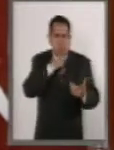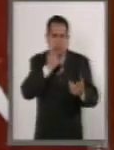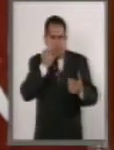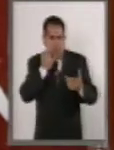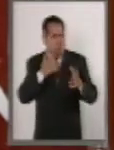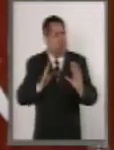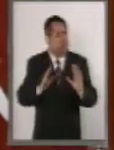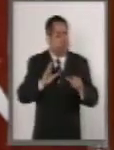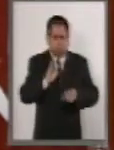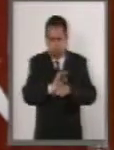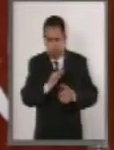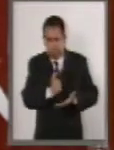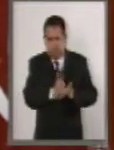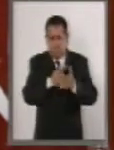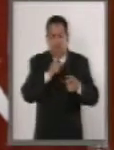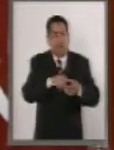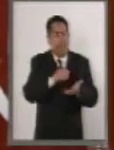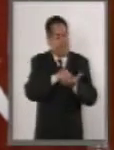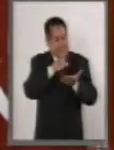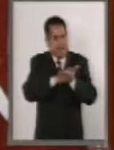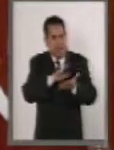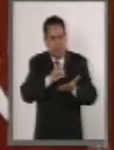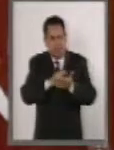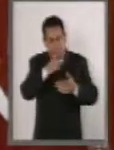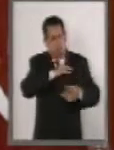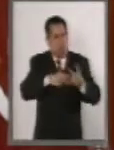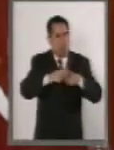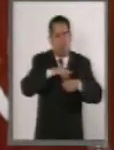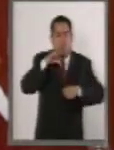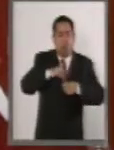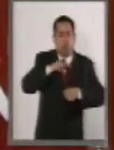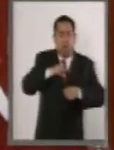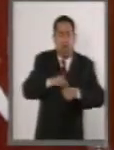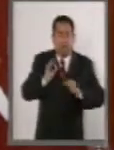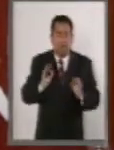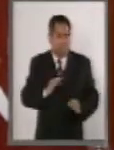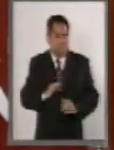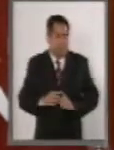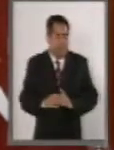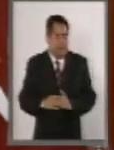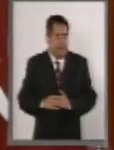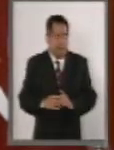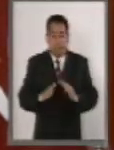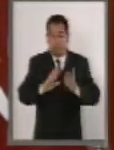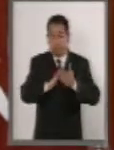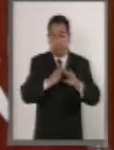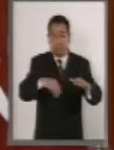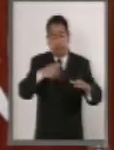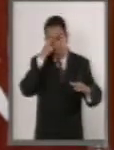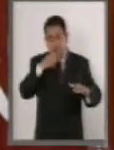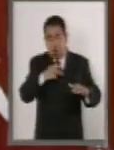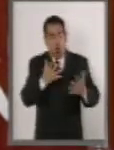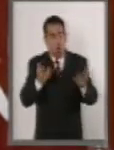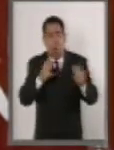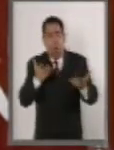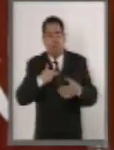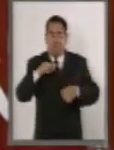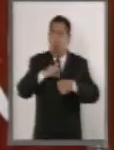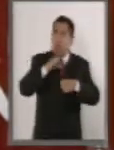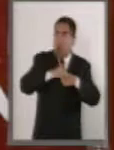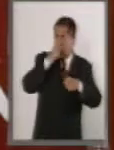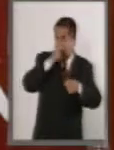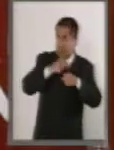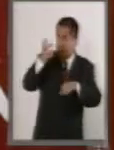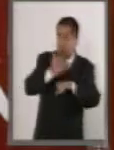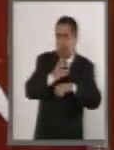muy importante, por registrarse para votar. En tanto las comunidades de mexicanos no ejerzan el voto en los Estados